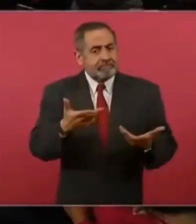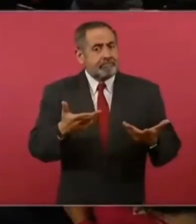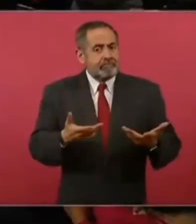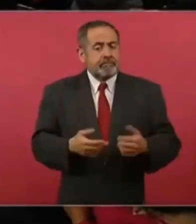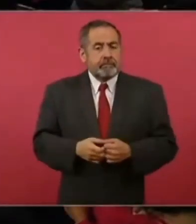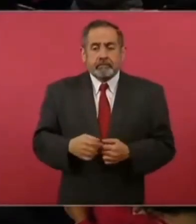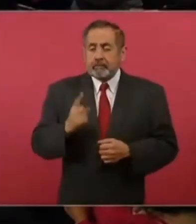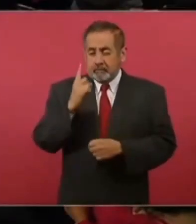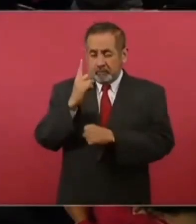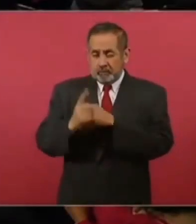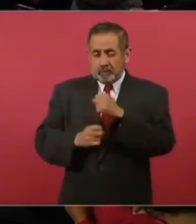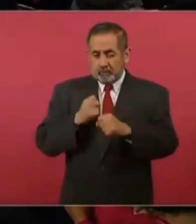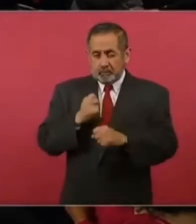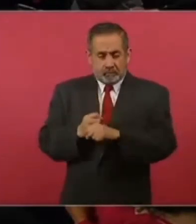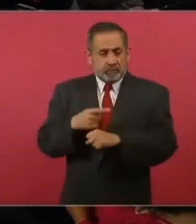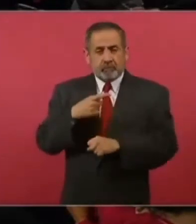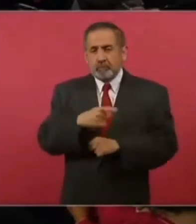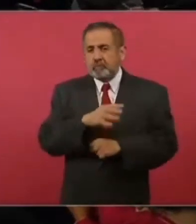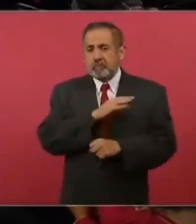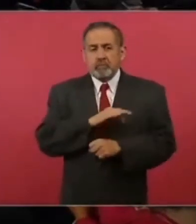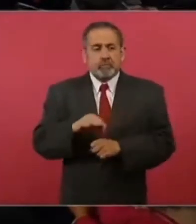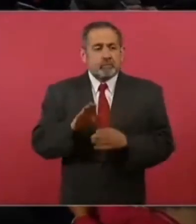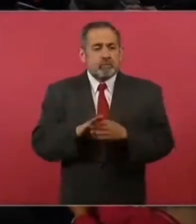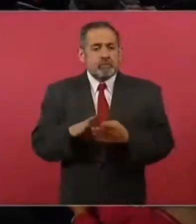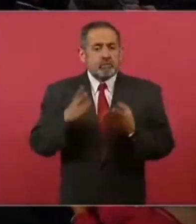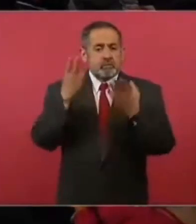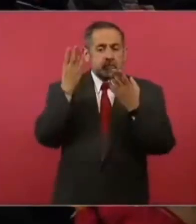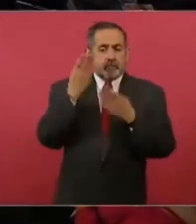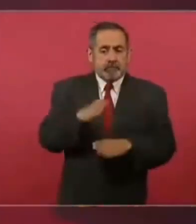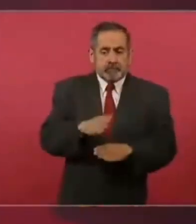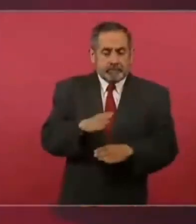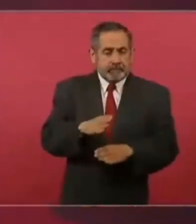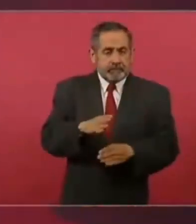privatizaron como 20 bancos.